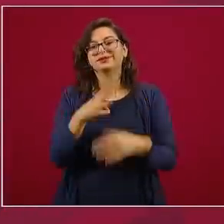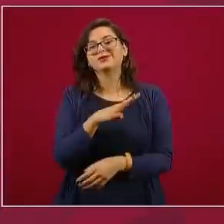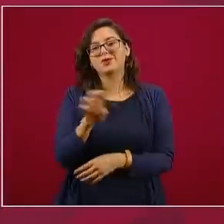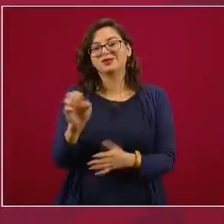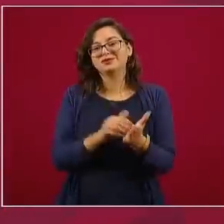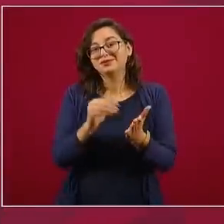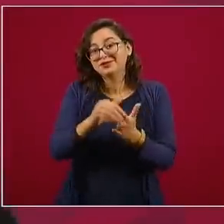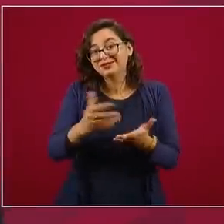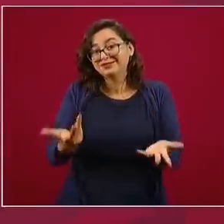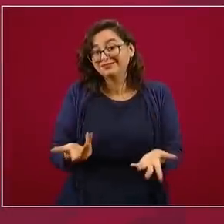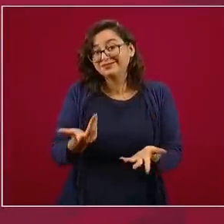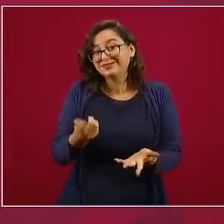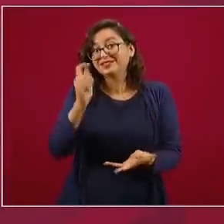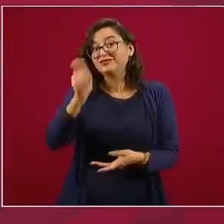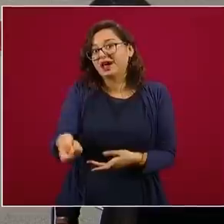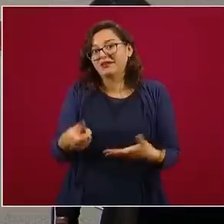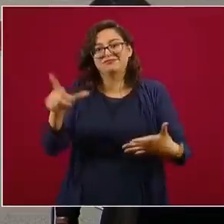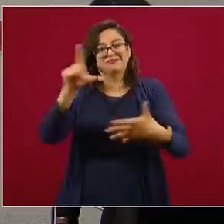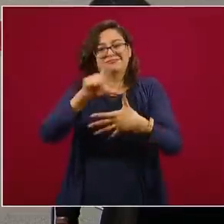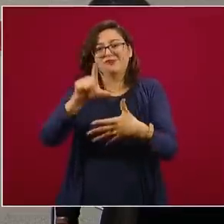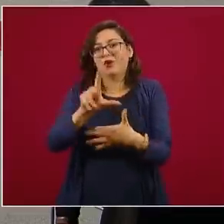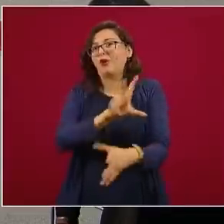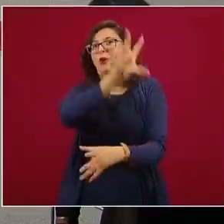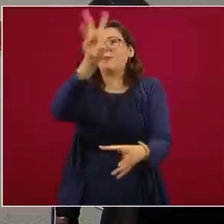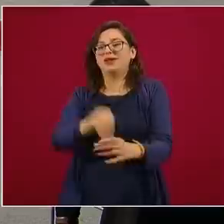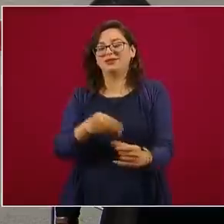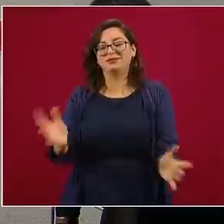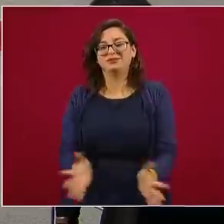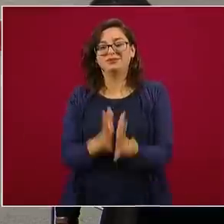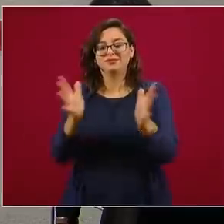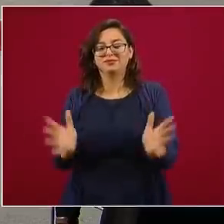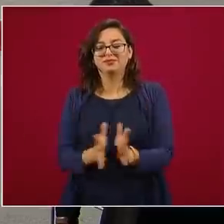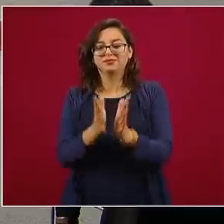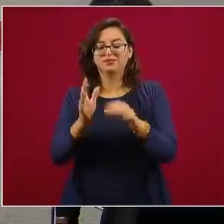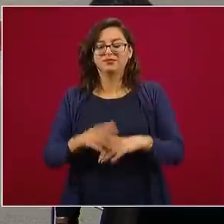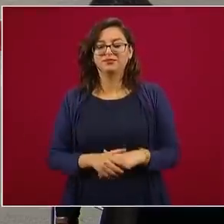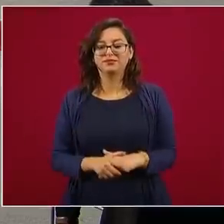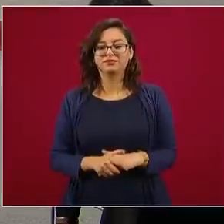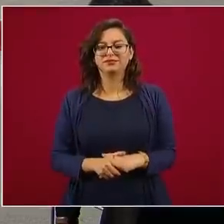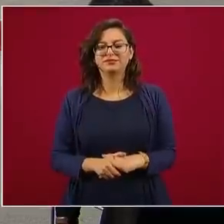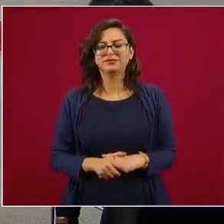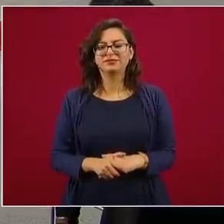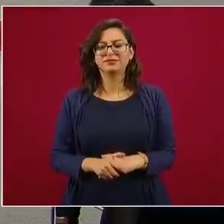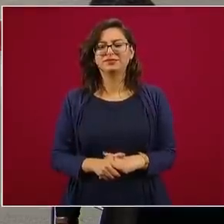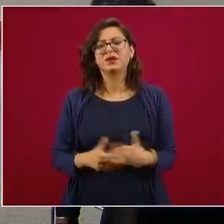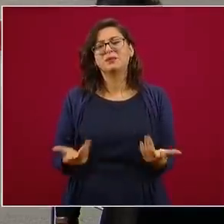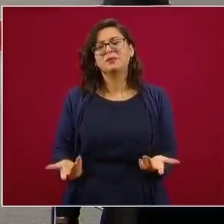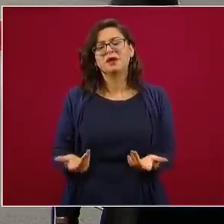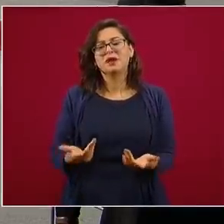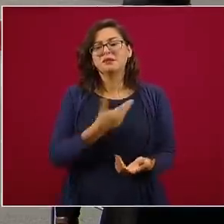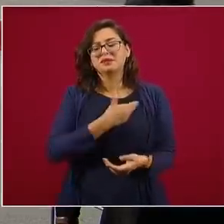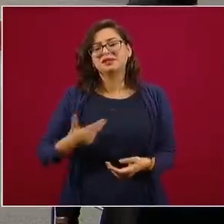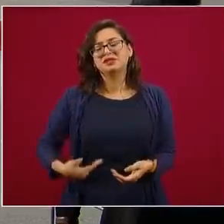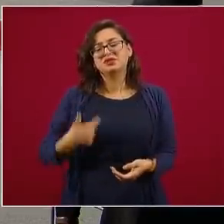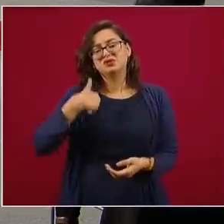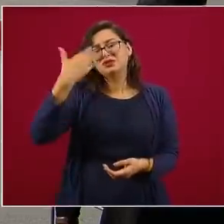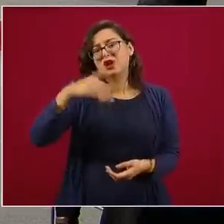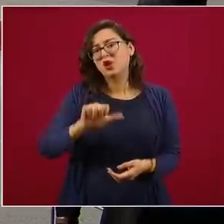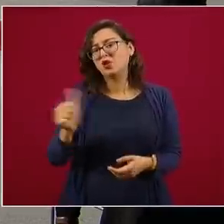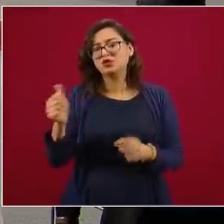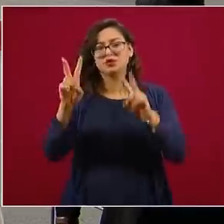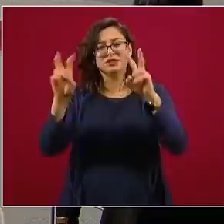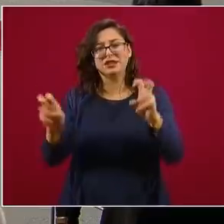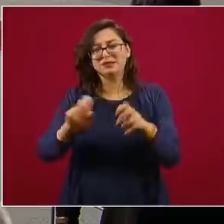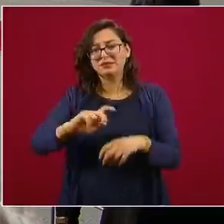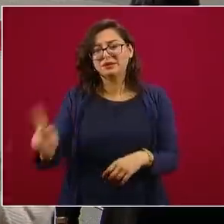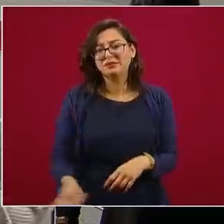todos. Es la idea. Y, presidente, yo sé que no me va a contestar de otro tema, pero ya no, se la dejo